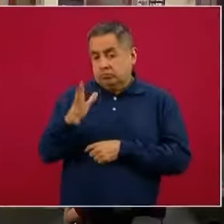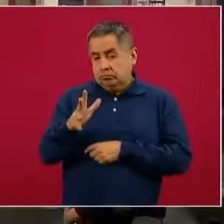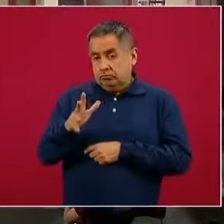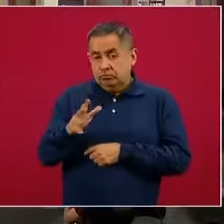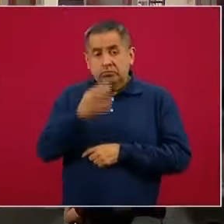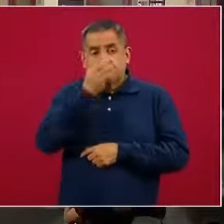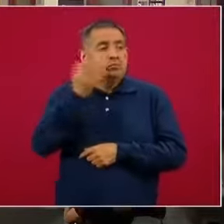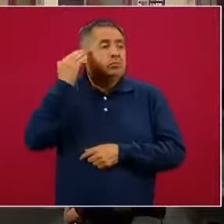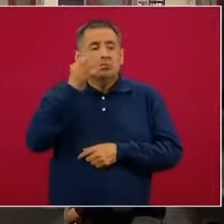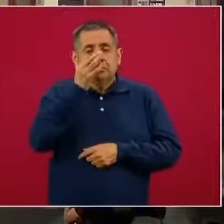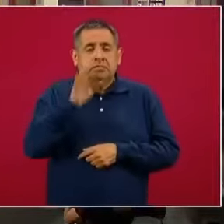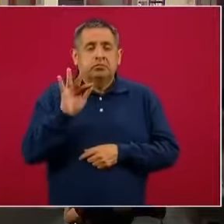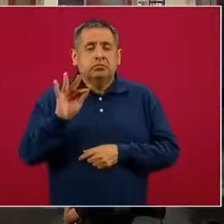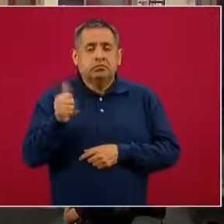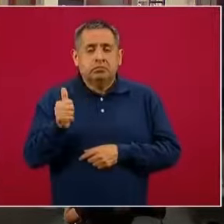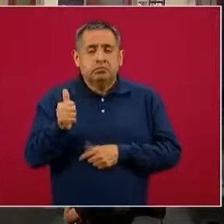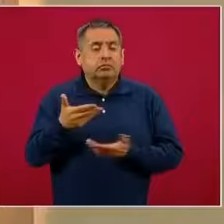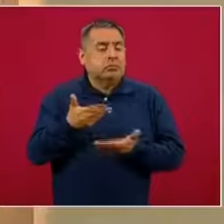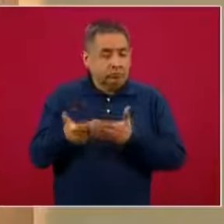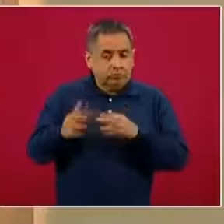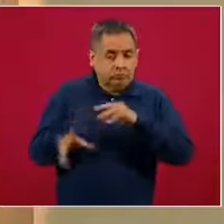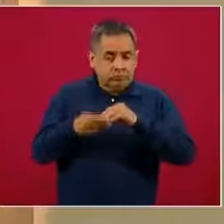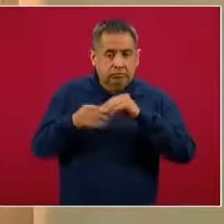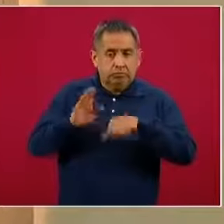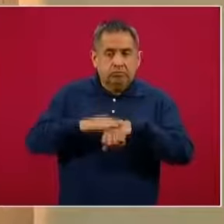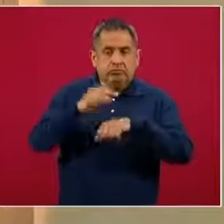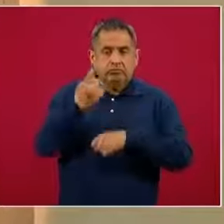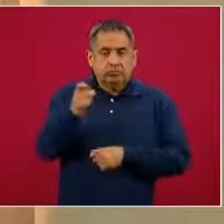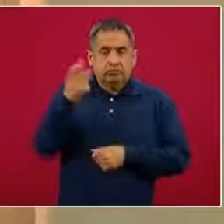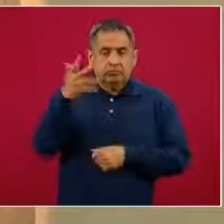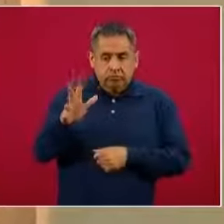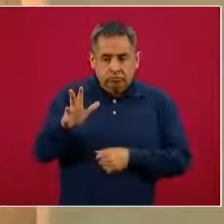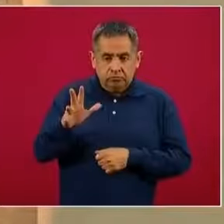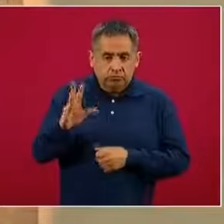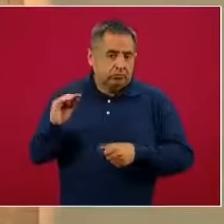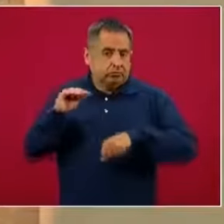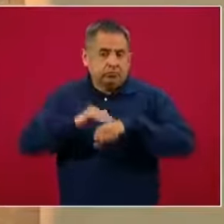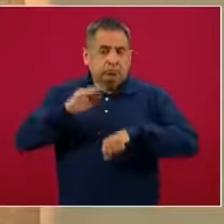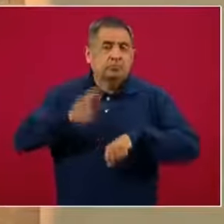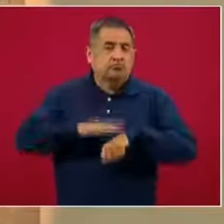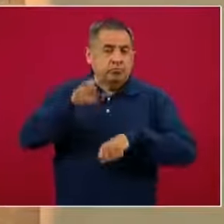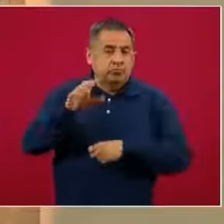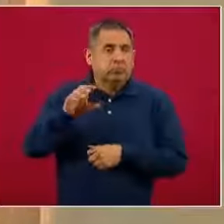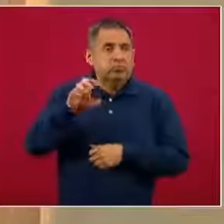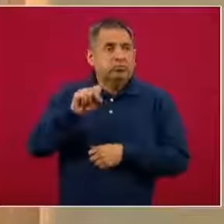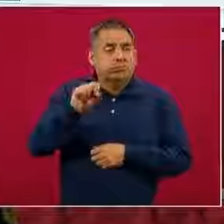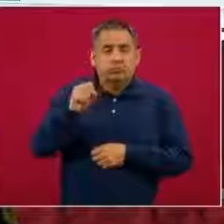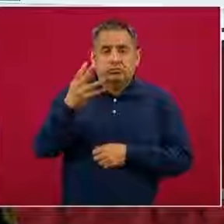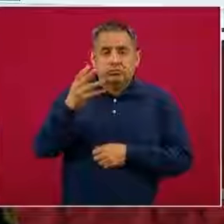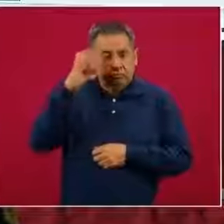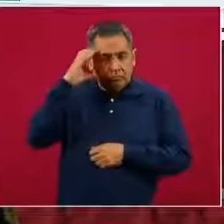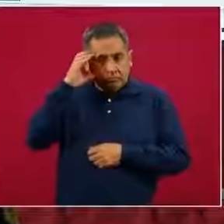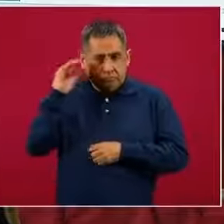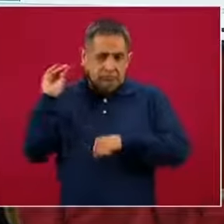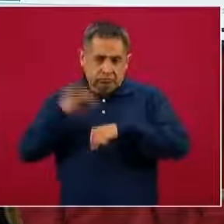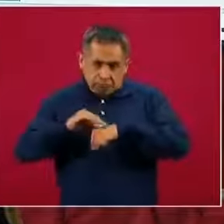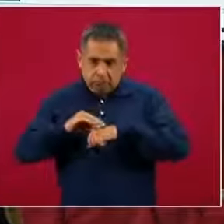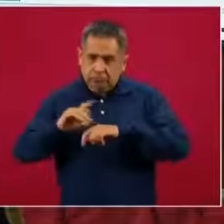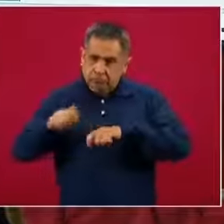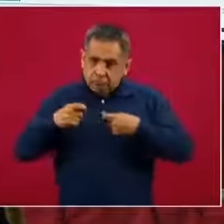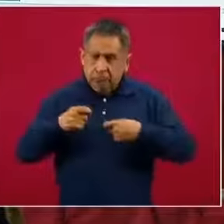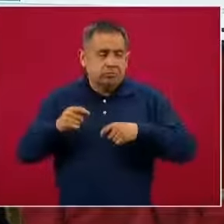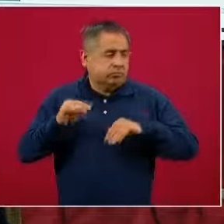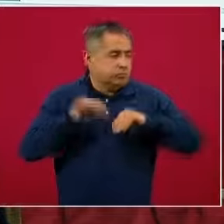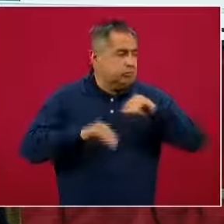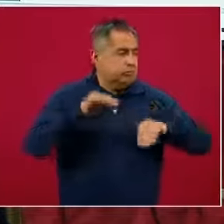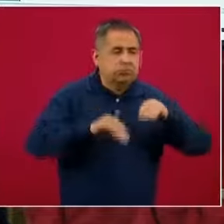solamente 46 ahí, ahora vamos a llegar a 110, es decir, ya incrementamos ahí 64 camas adicionales